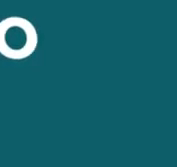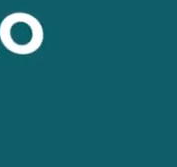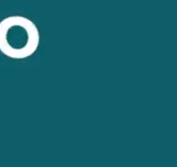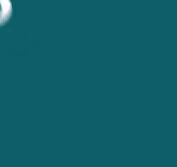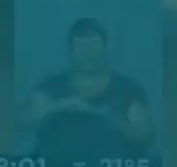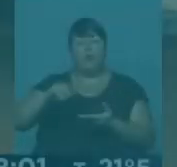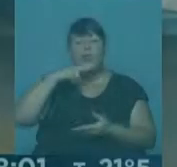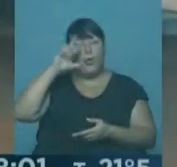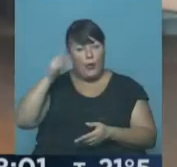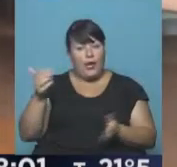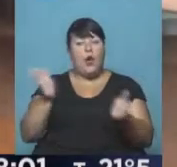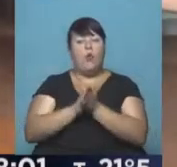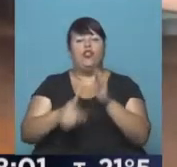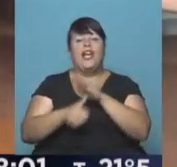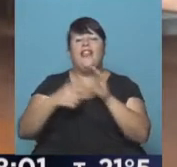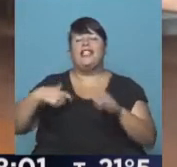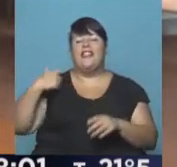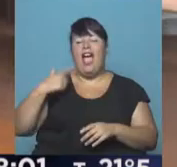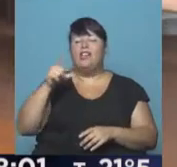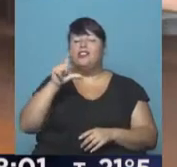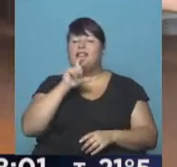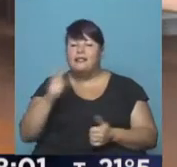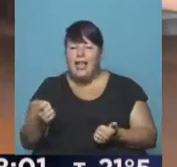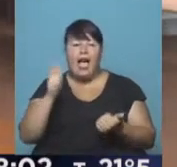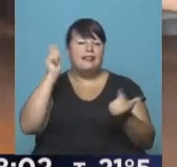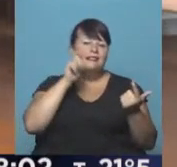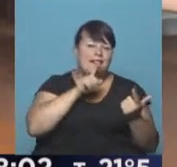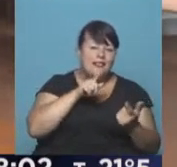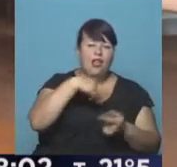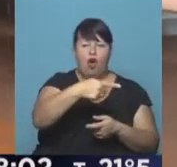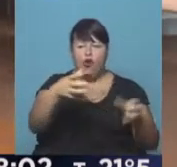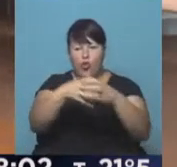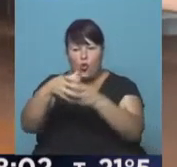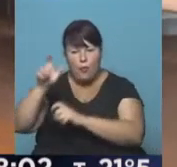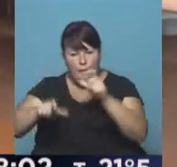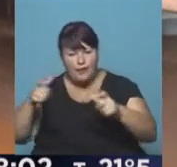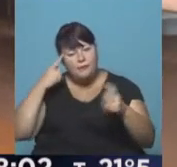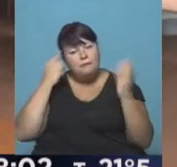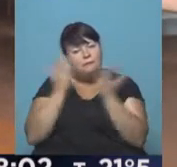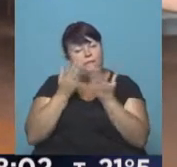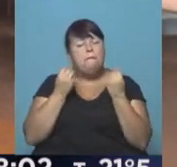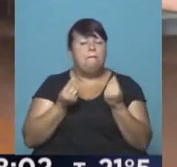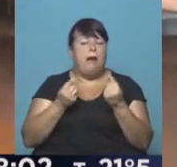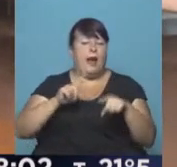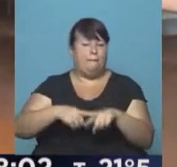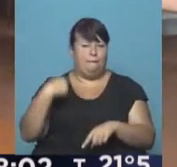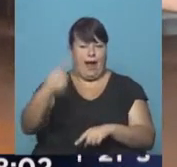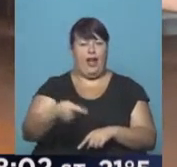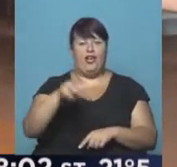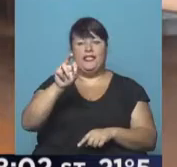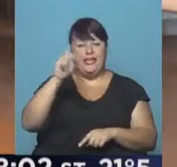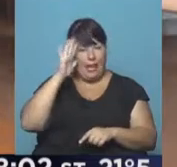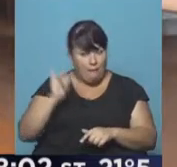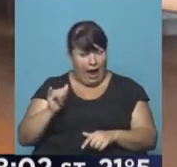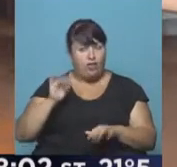legislador Gustavo Vera se reunió con líderes sindicales de la CTA, también de la CGT y otros movimientos sindicales, pensando en el paro del 30 de